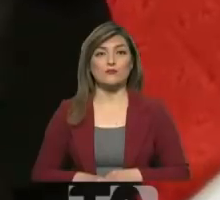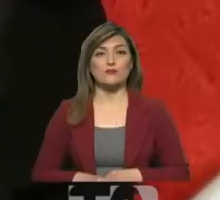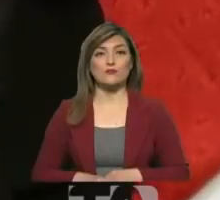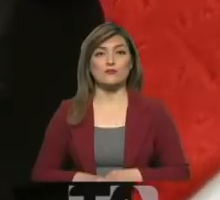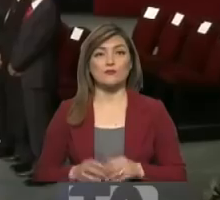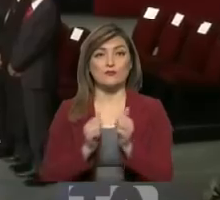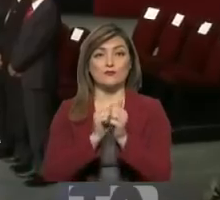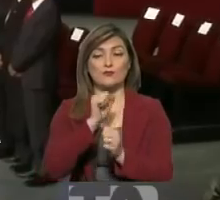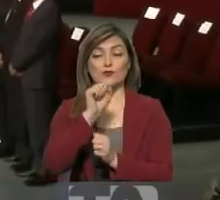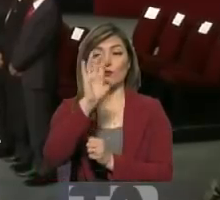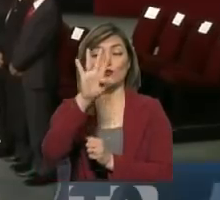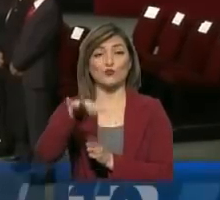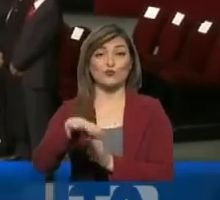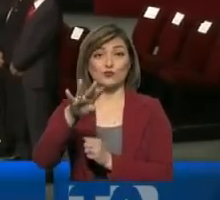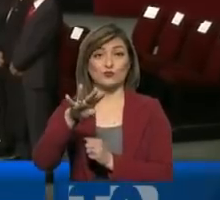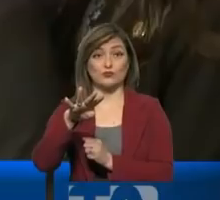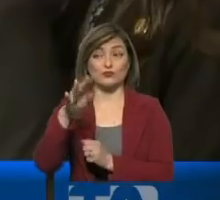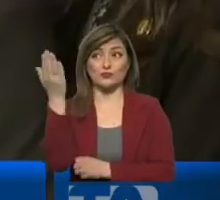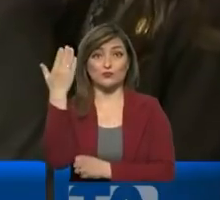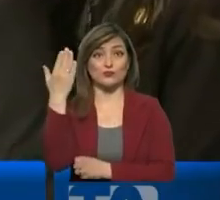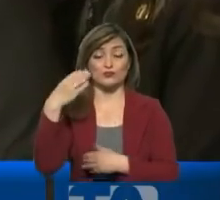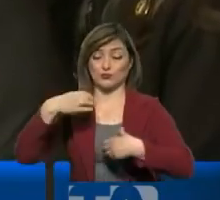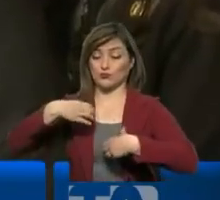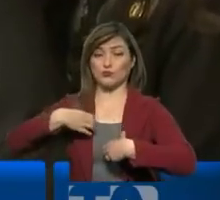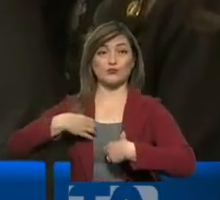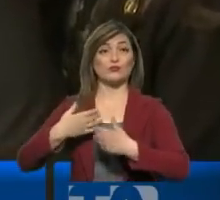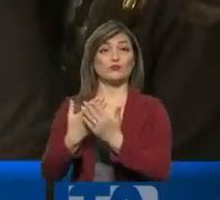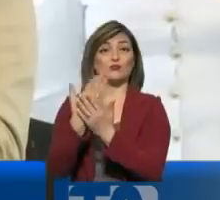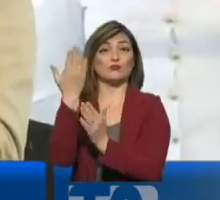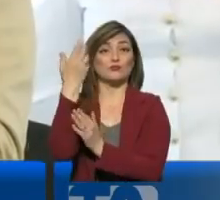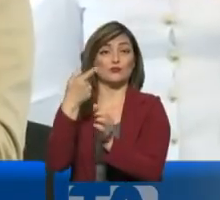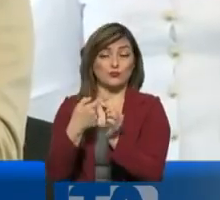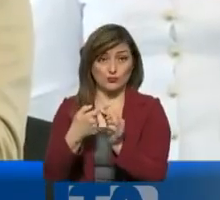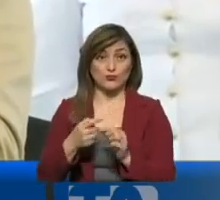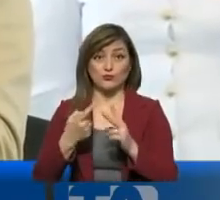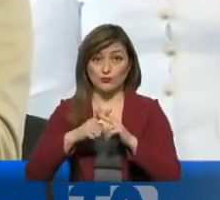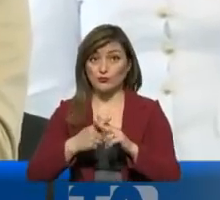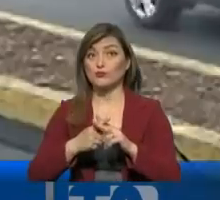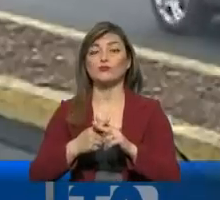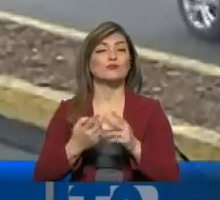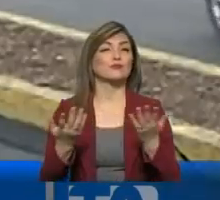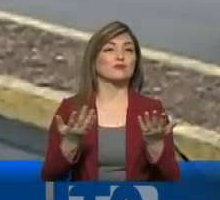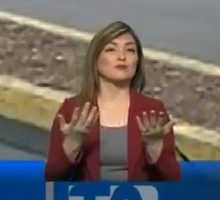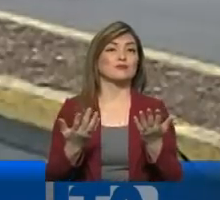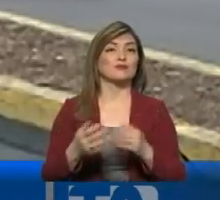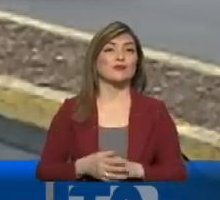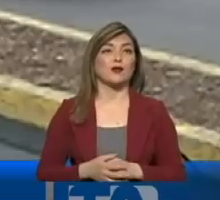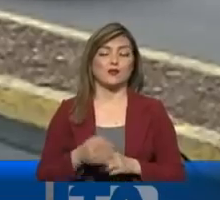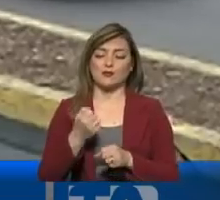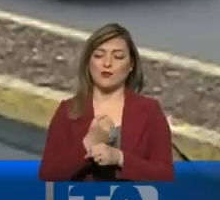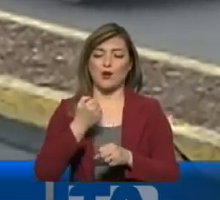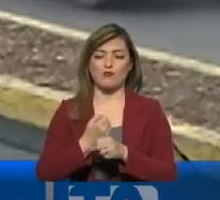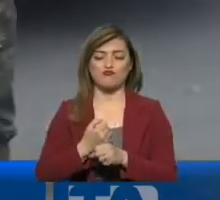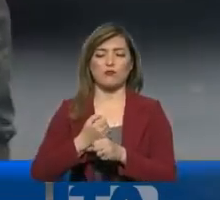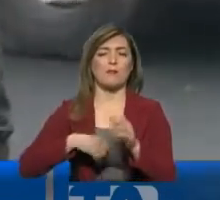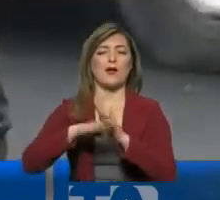Habían transcurrido 4 meses desde que Jorge Yunda se posesionó como alcalde de Quito e inició lo que llamó su obra insigne, la primera